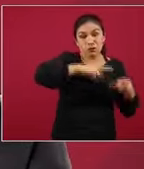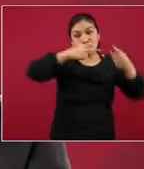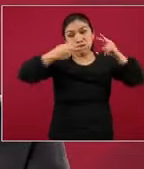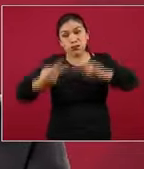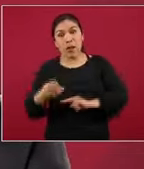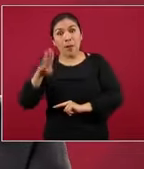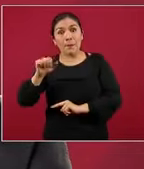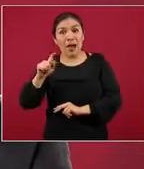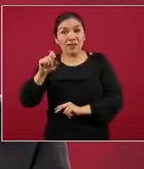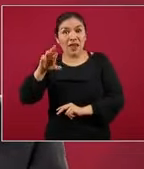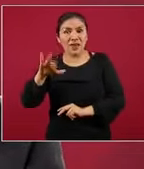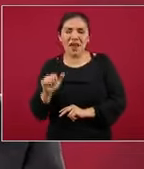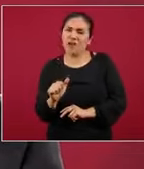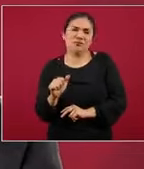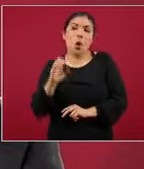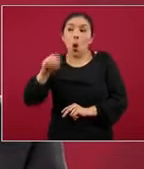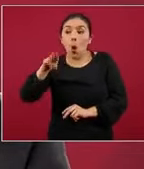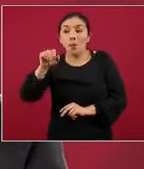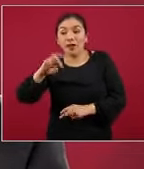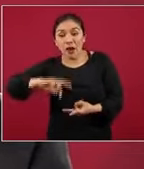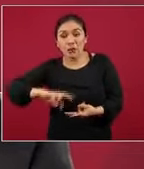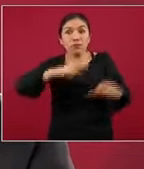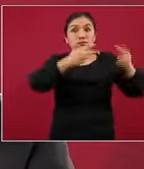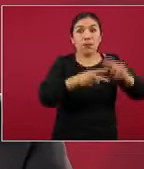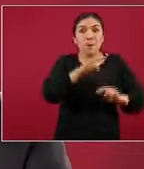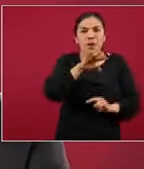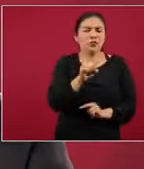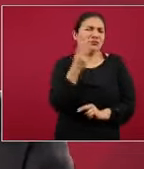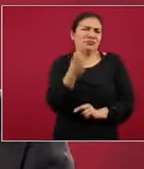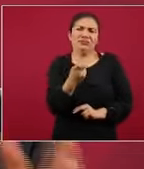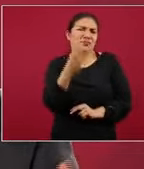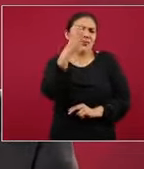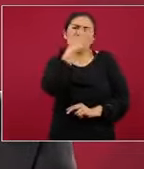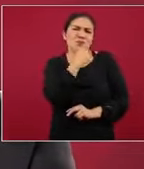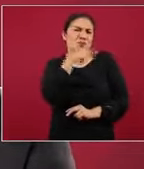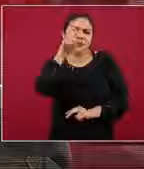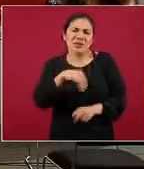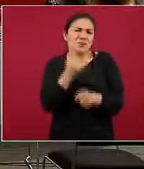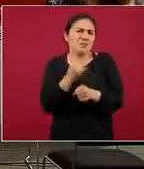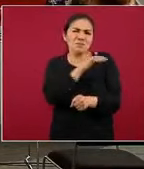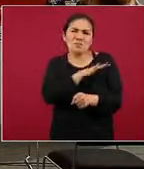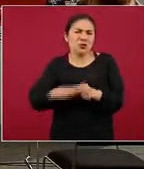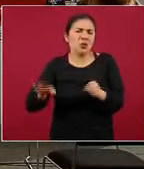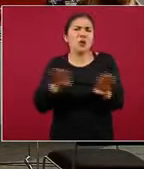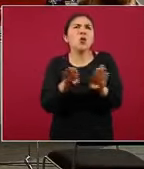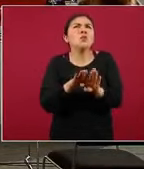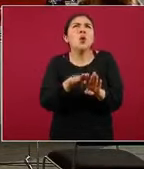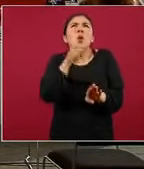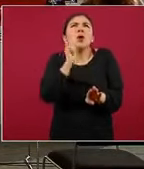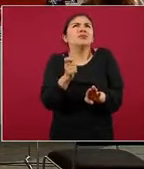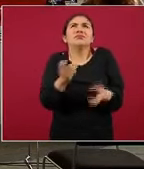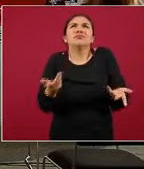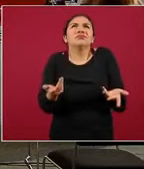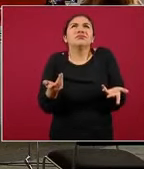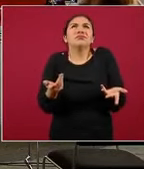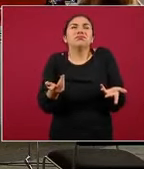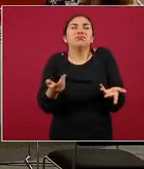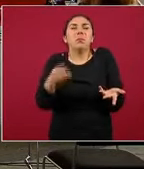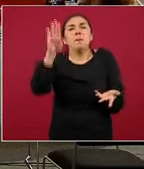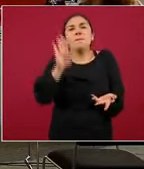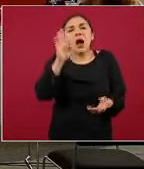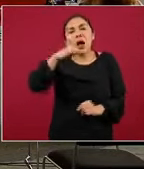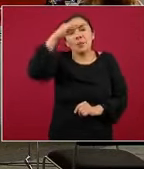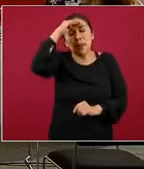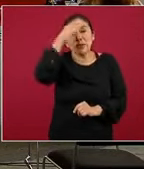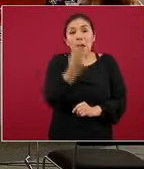una bacteria o viceversa. Esto sería, para que se den una idea, es tan fuera de lugar como si dijéramos